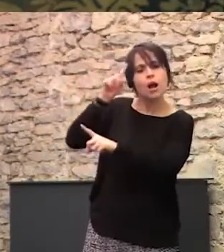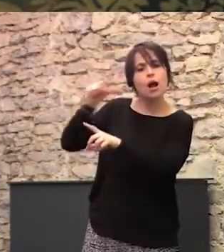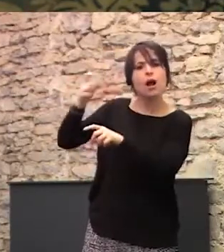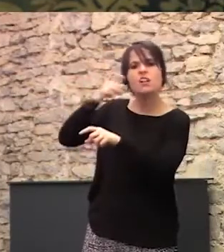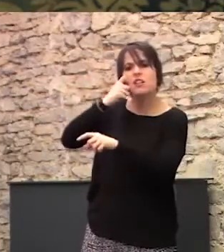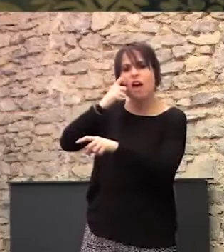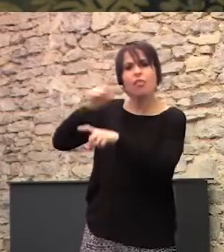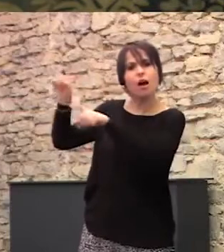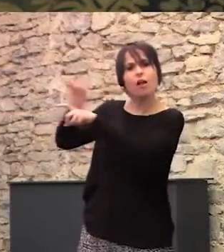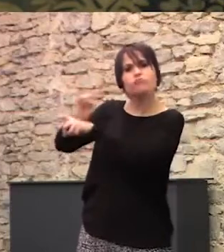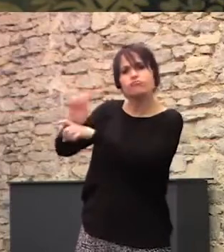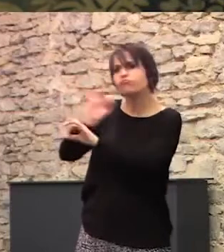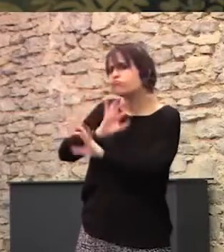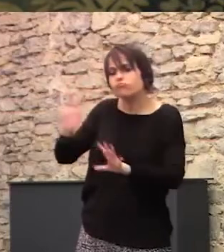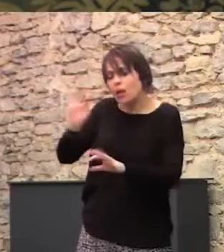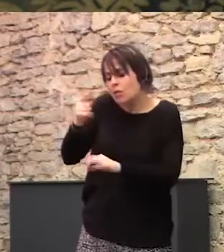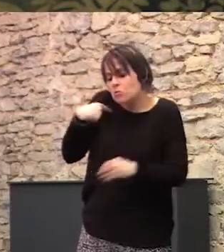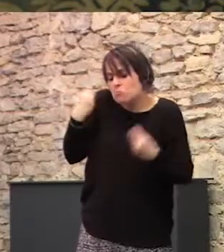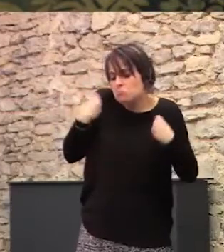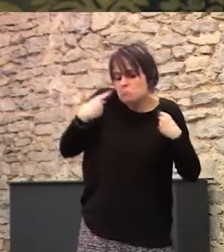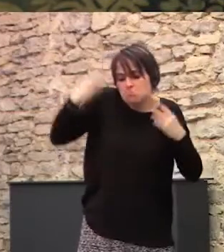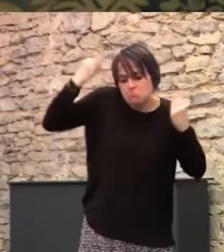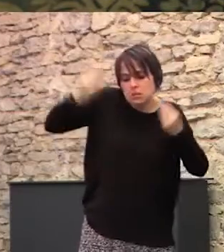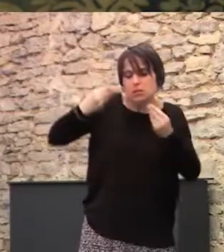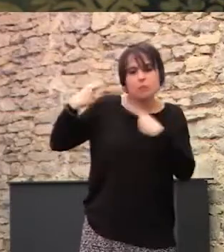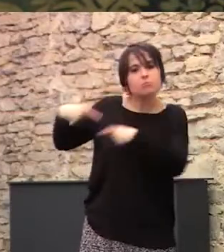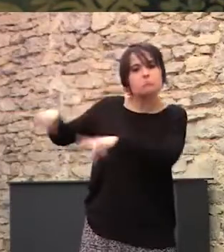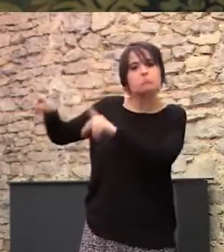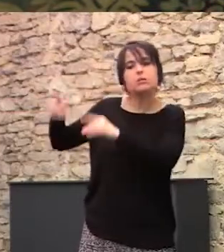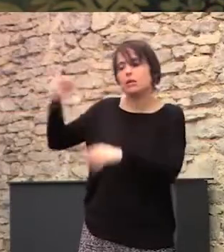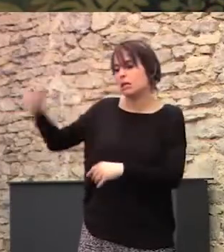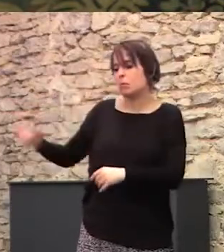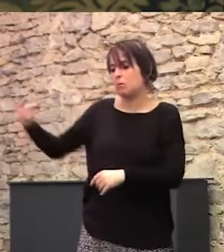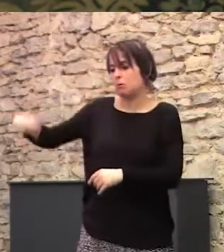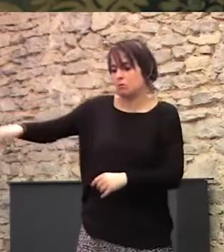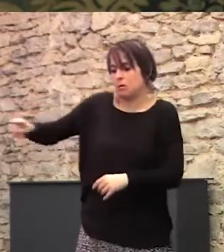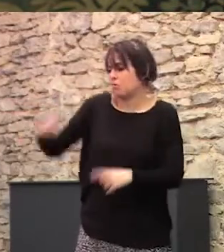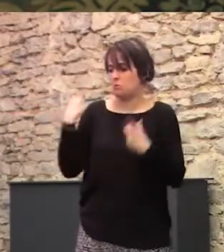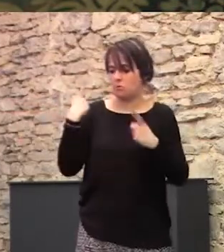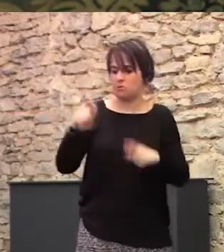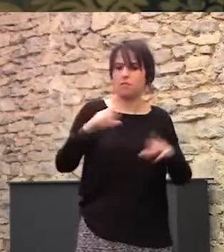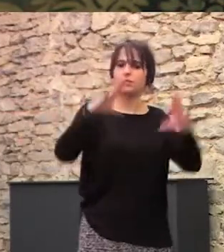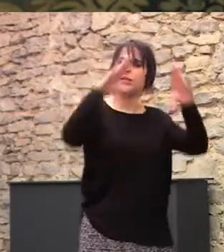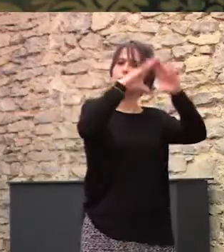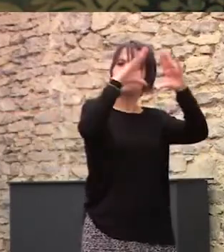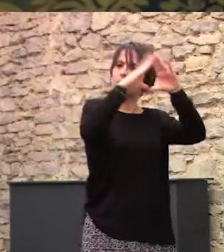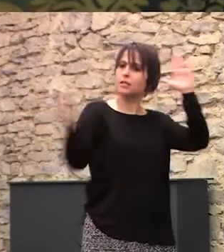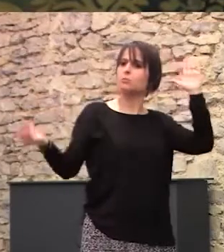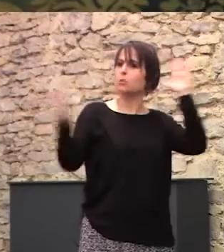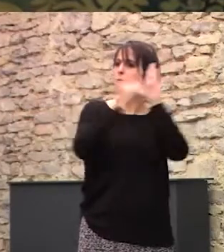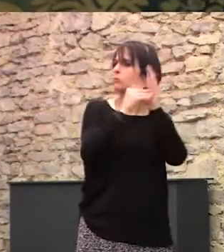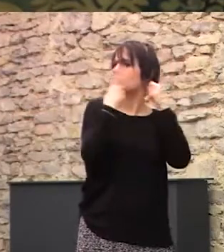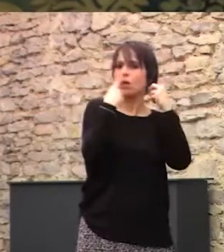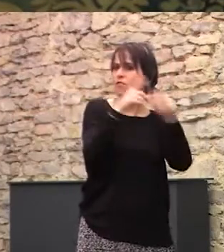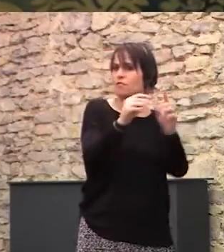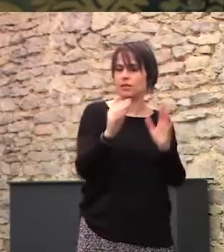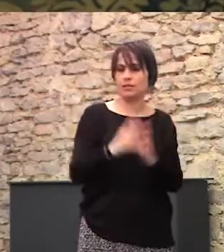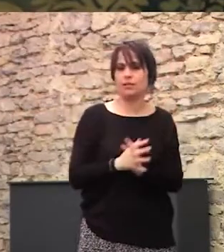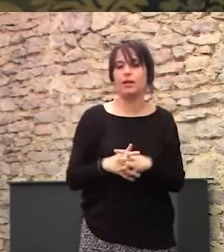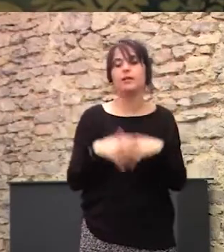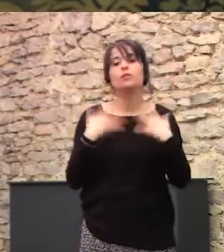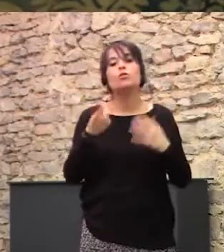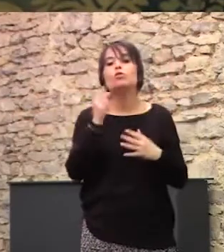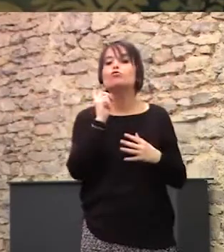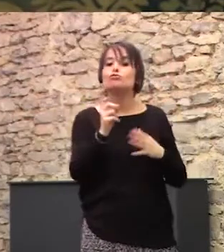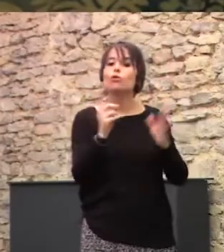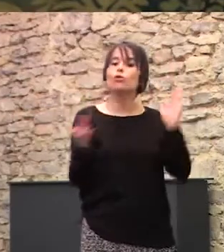lo vivían, además no consideraban que fuera importante para situarlo en la experiencia de las mujeres. Entonces, solo se